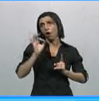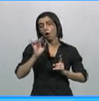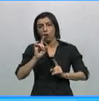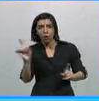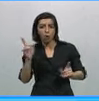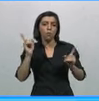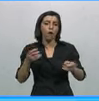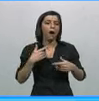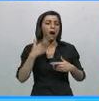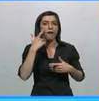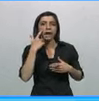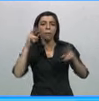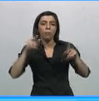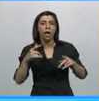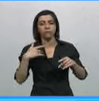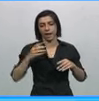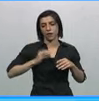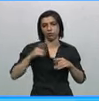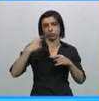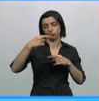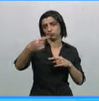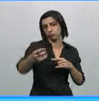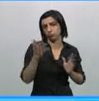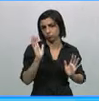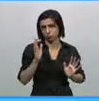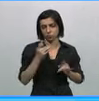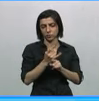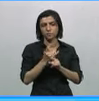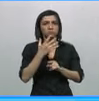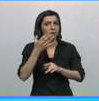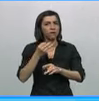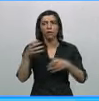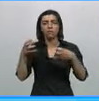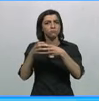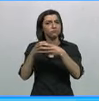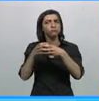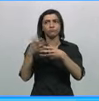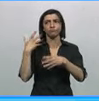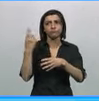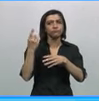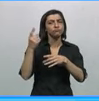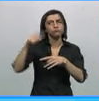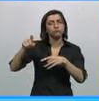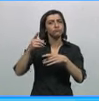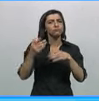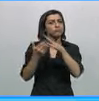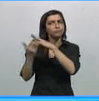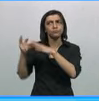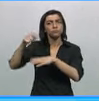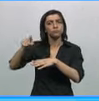porque los dirigentes son personas realmente muy, muy aplicadas y